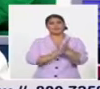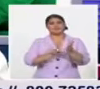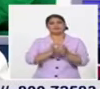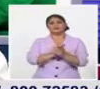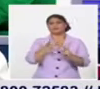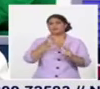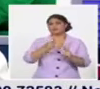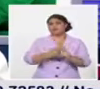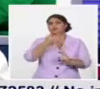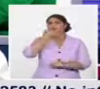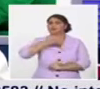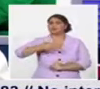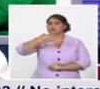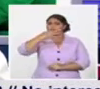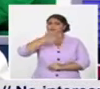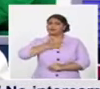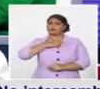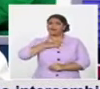han diagnosticado en Cuba